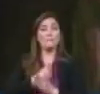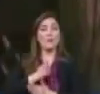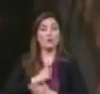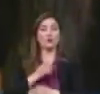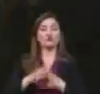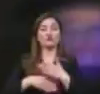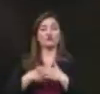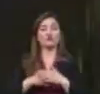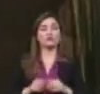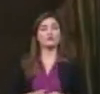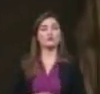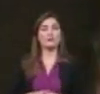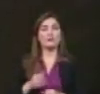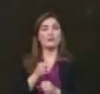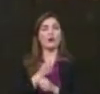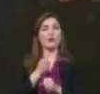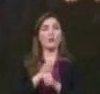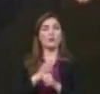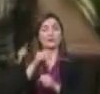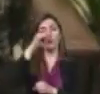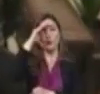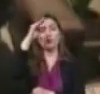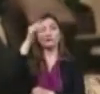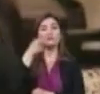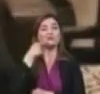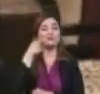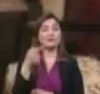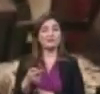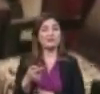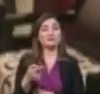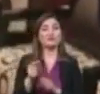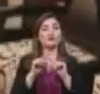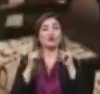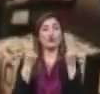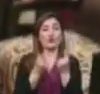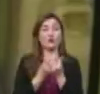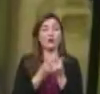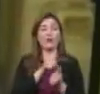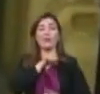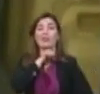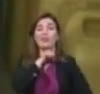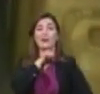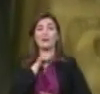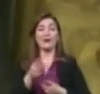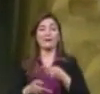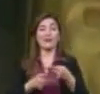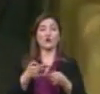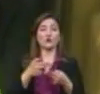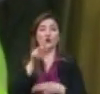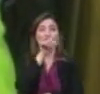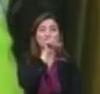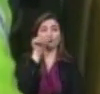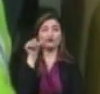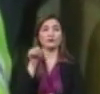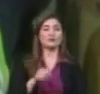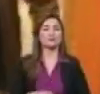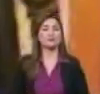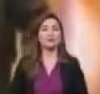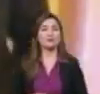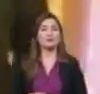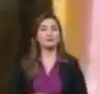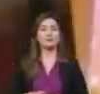patrimonial. Como parte de estas labores policiales, se anunció además la desarticulación de una banda dedicada al tráfico de sustancias